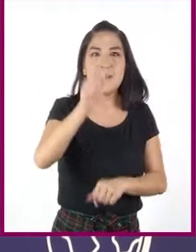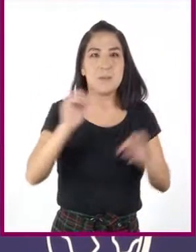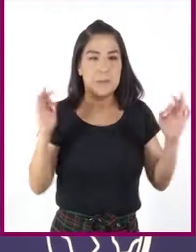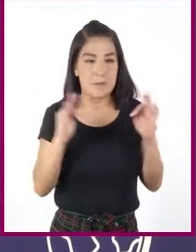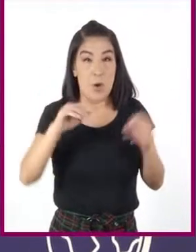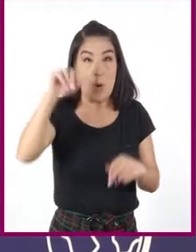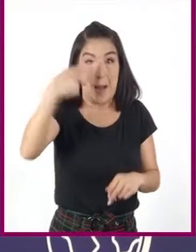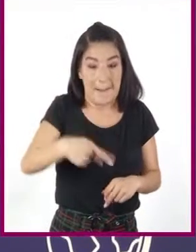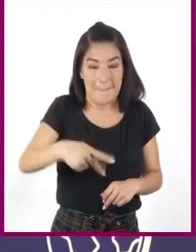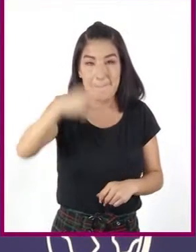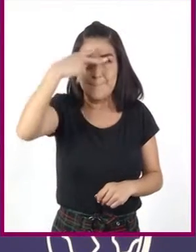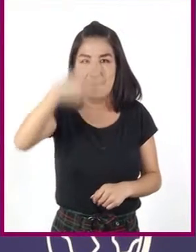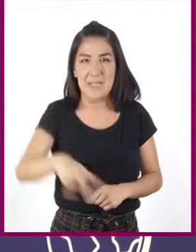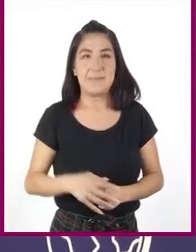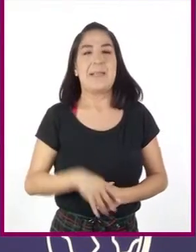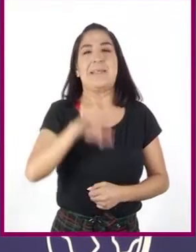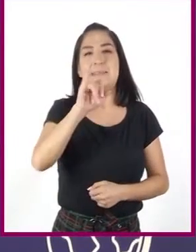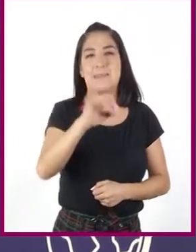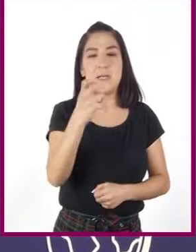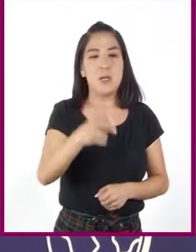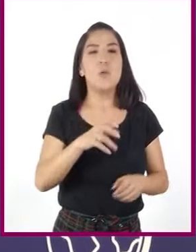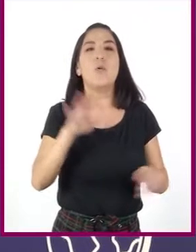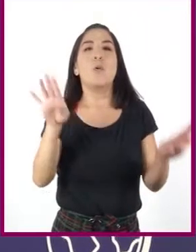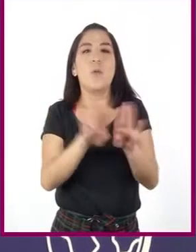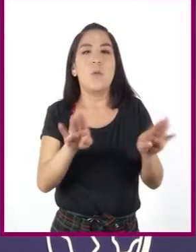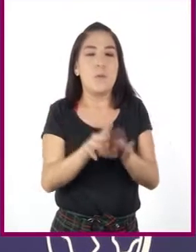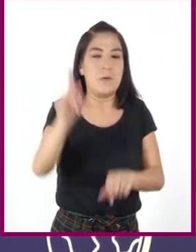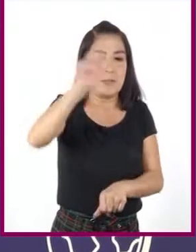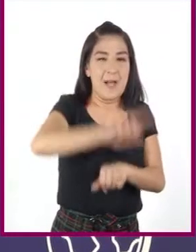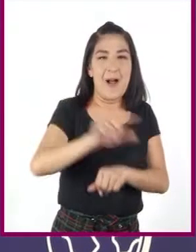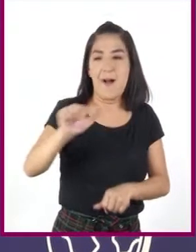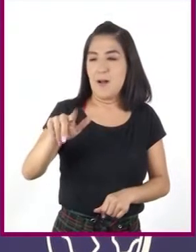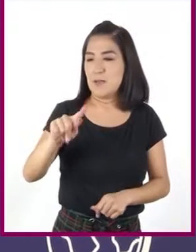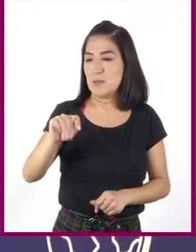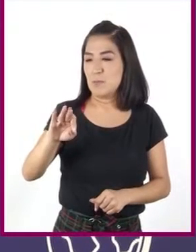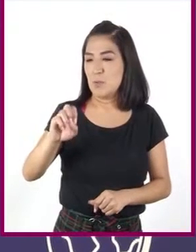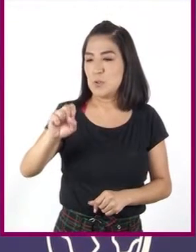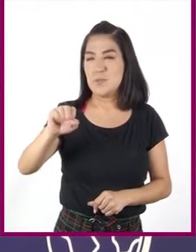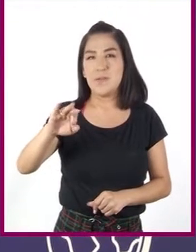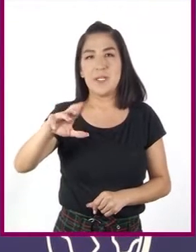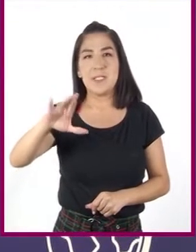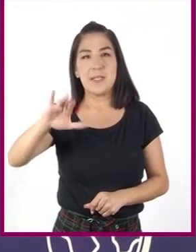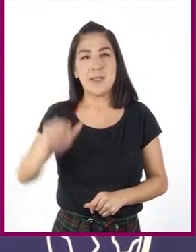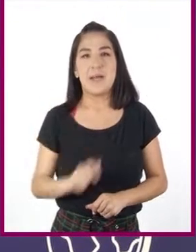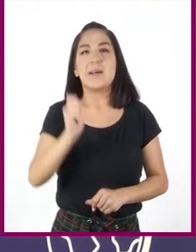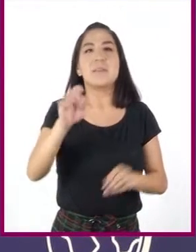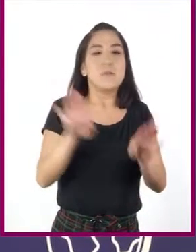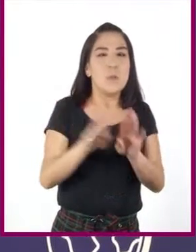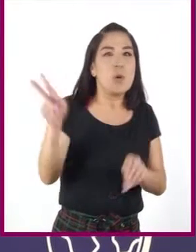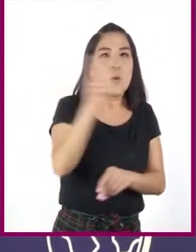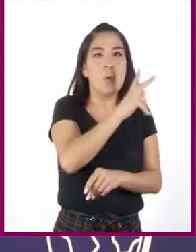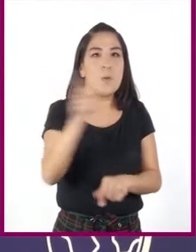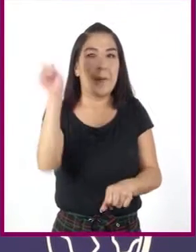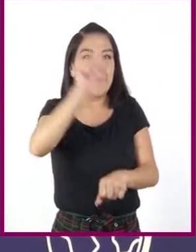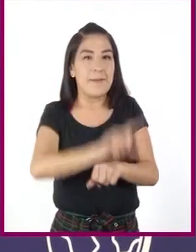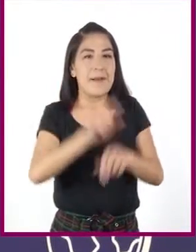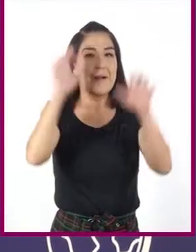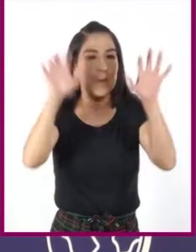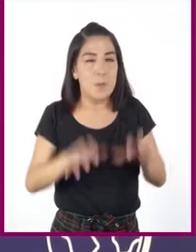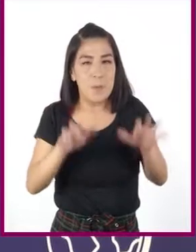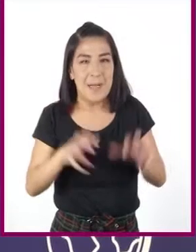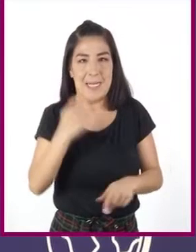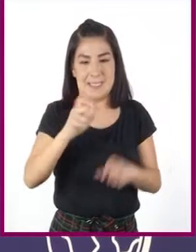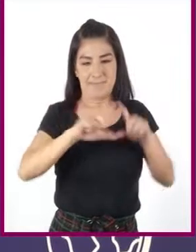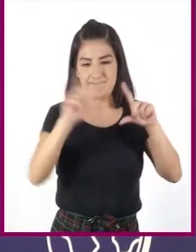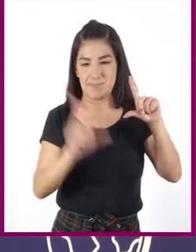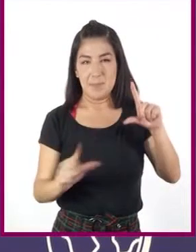En realidad, nos muestra una condición atmosférica de un determinado lugar, en este caso, de nuestro país, en un